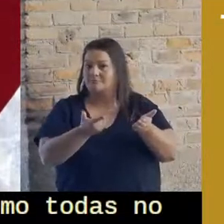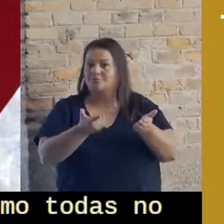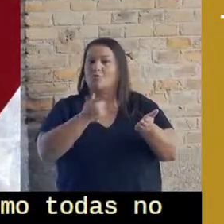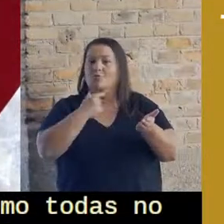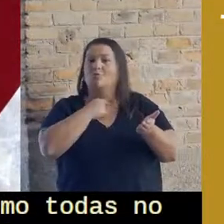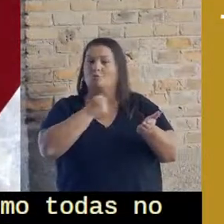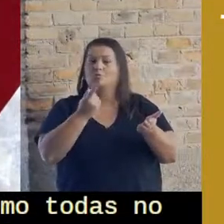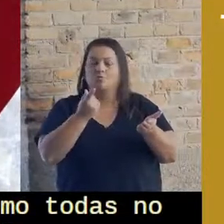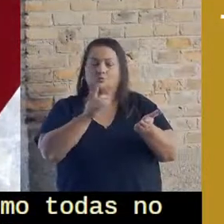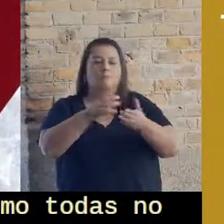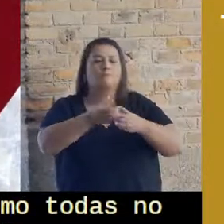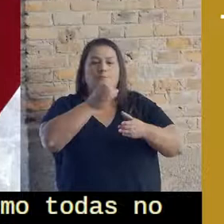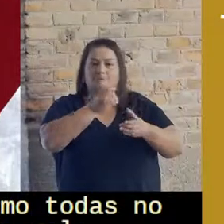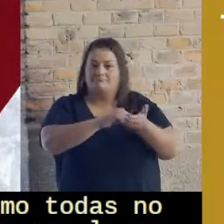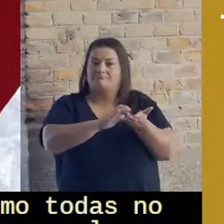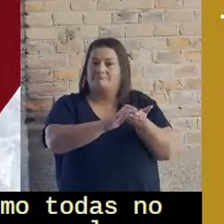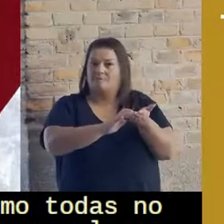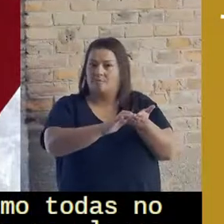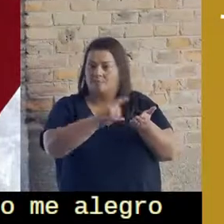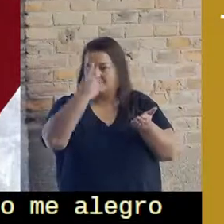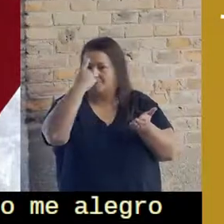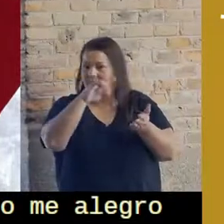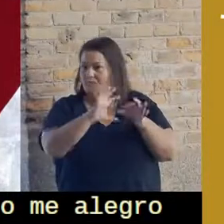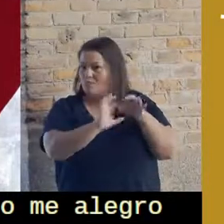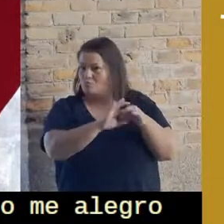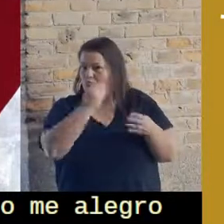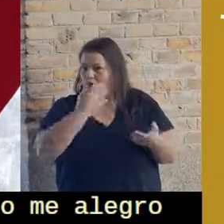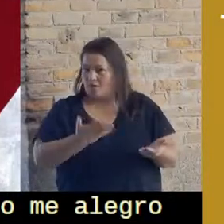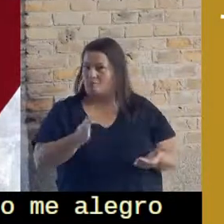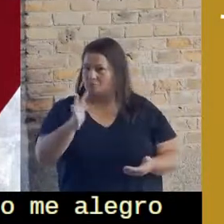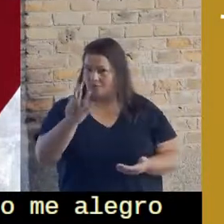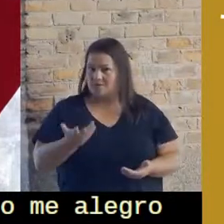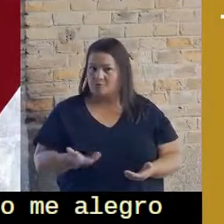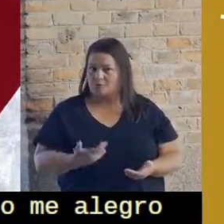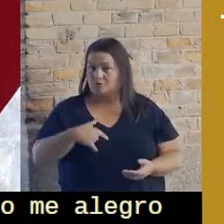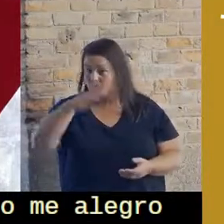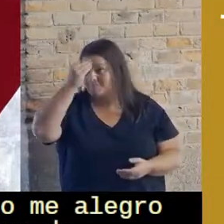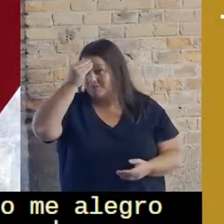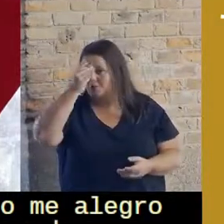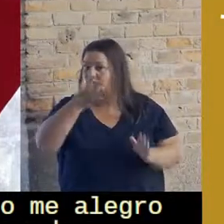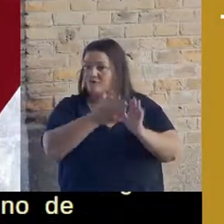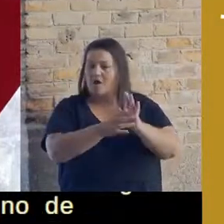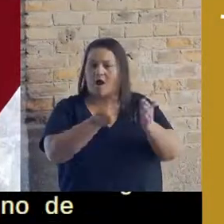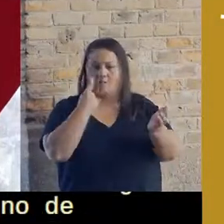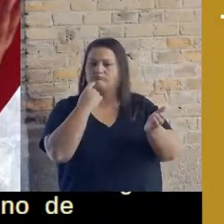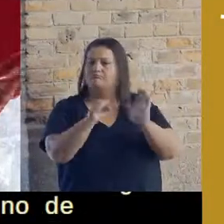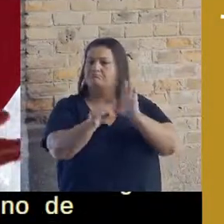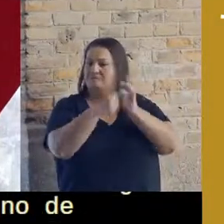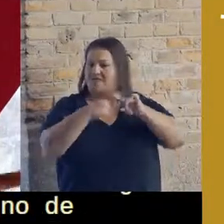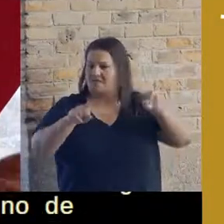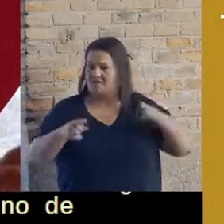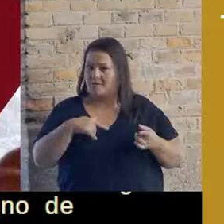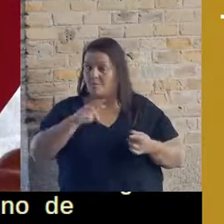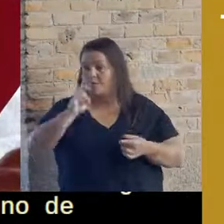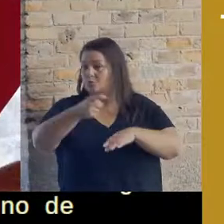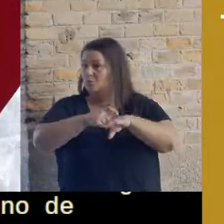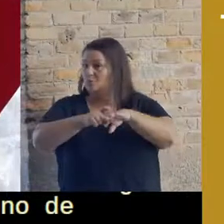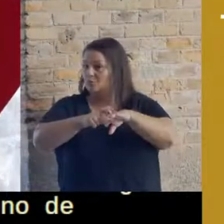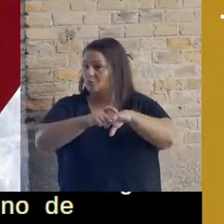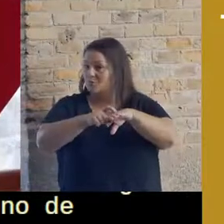al gusto valga la redundancia pues está bien ent Creo que es una un signo de diferencial con respecto a otr tipo